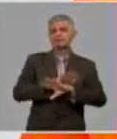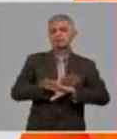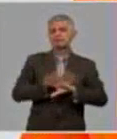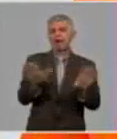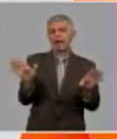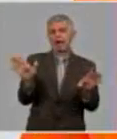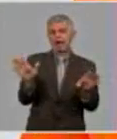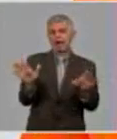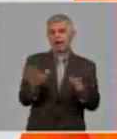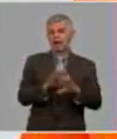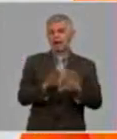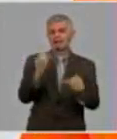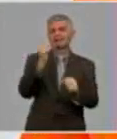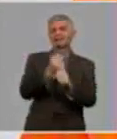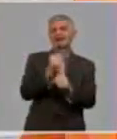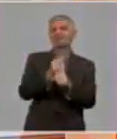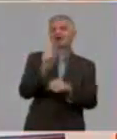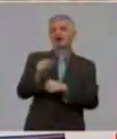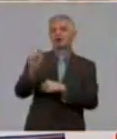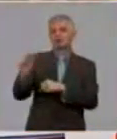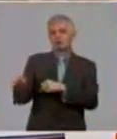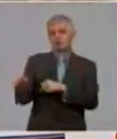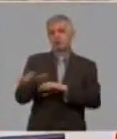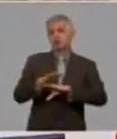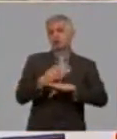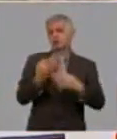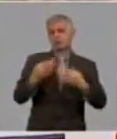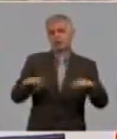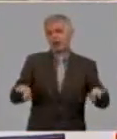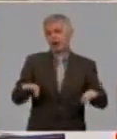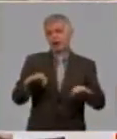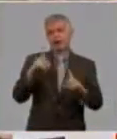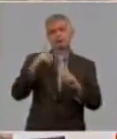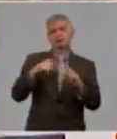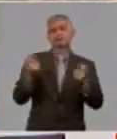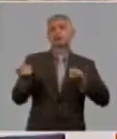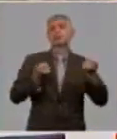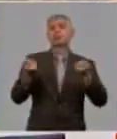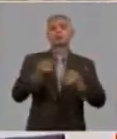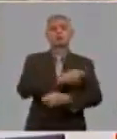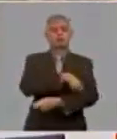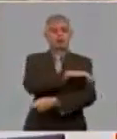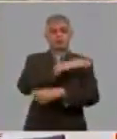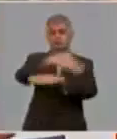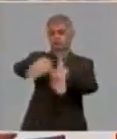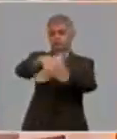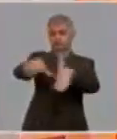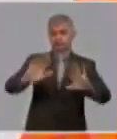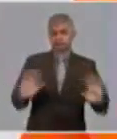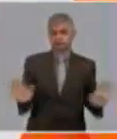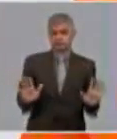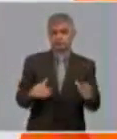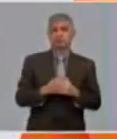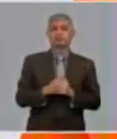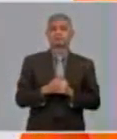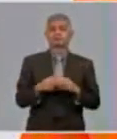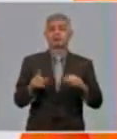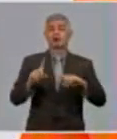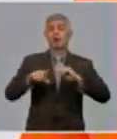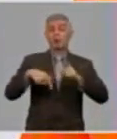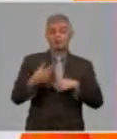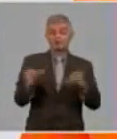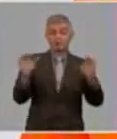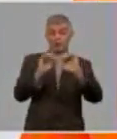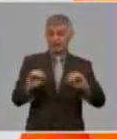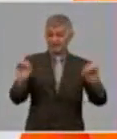estas funciones y bueno, los trabajadores se servirán del servicio de transporte público. Se reorganiza la transportación de trabajadores de salud, manteniendo